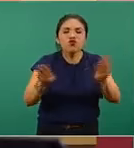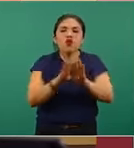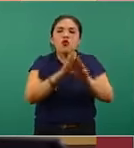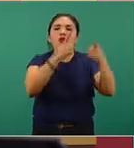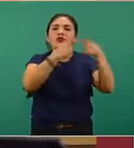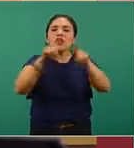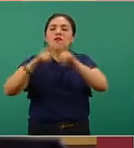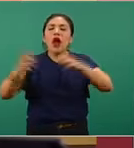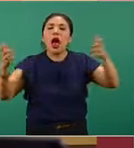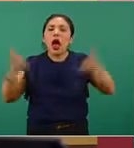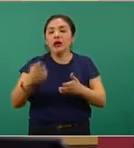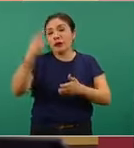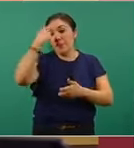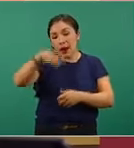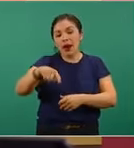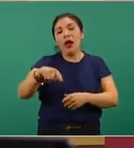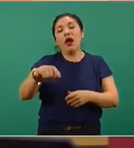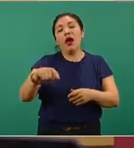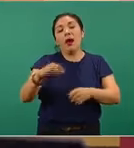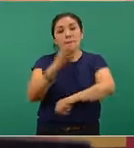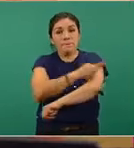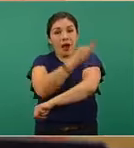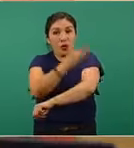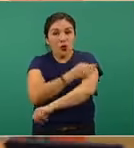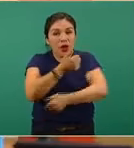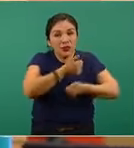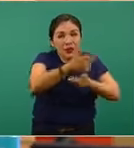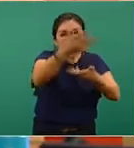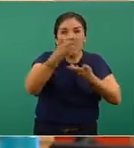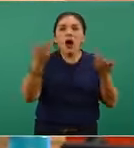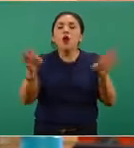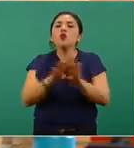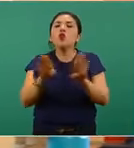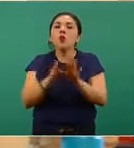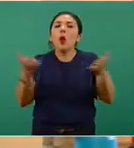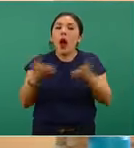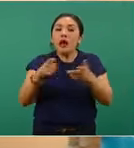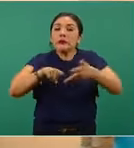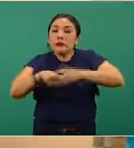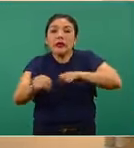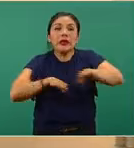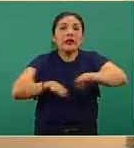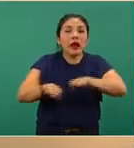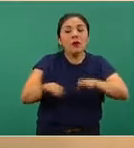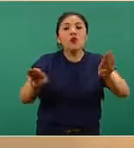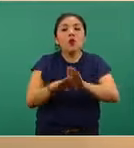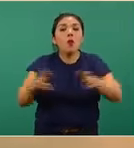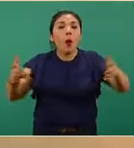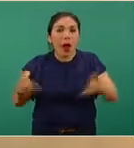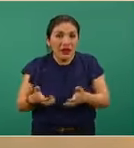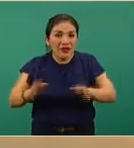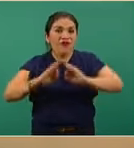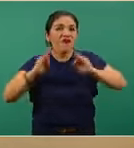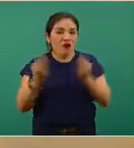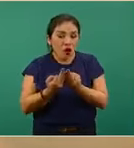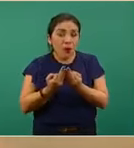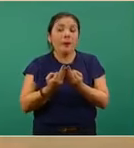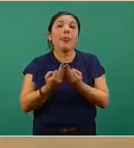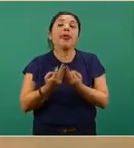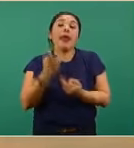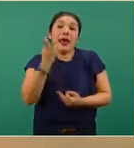de vacunación. Cuando decimos mecánicas nos referimos a ritmos de trabajo, modalidades de trabajo. Y como